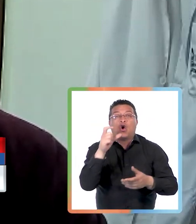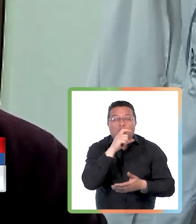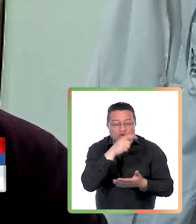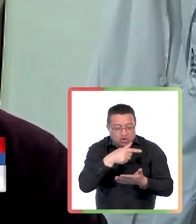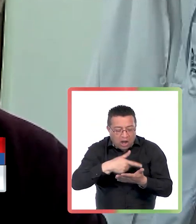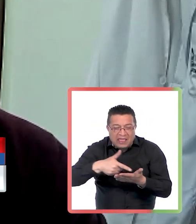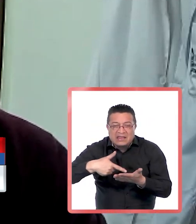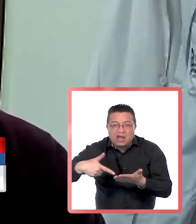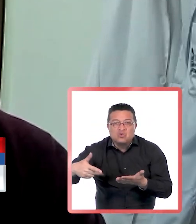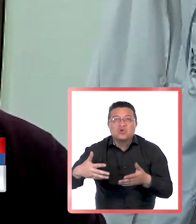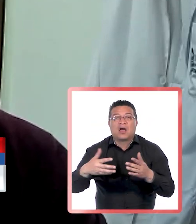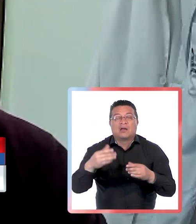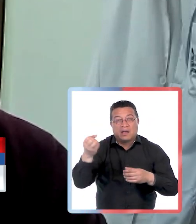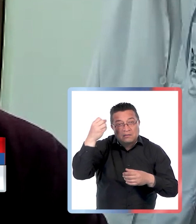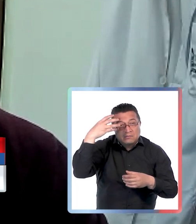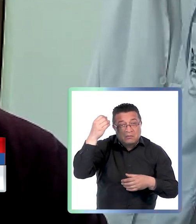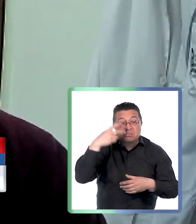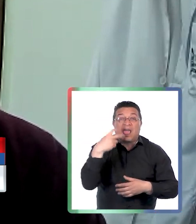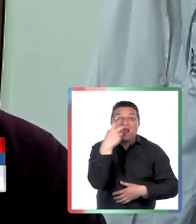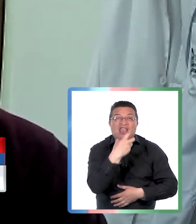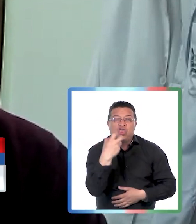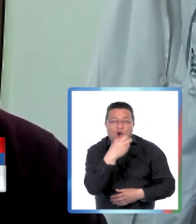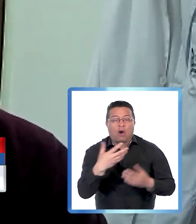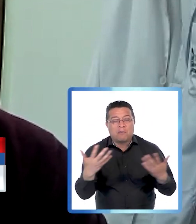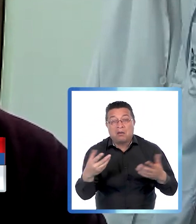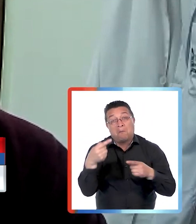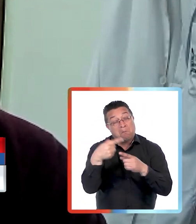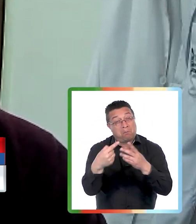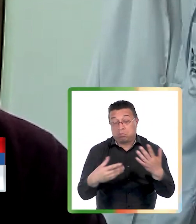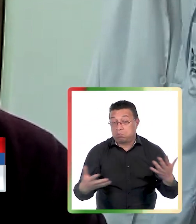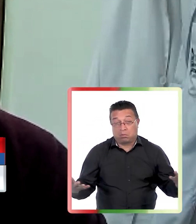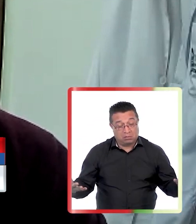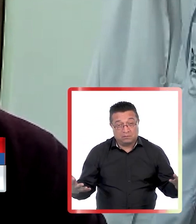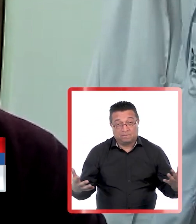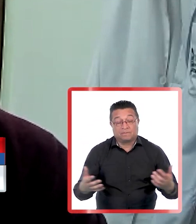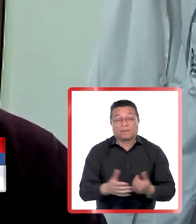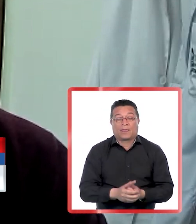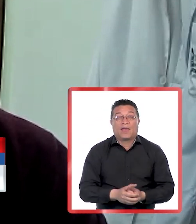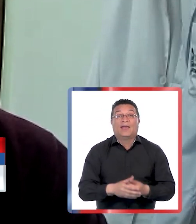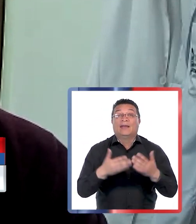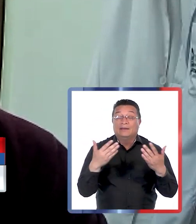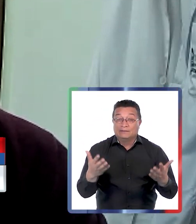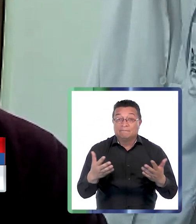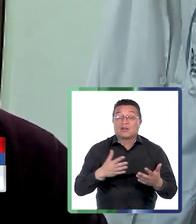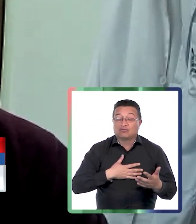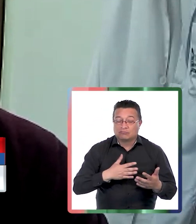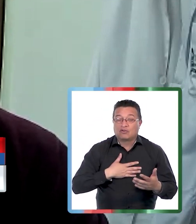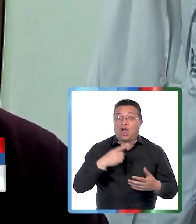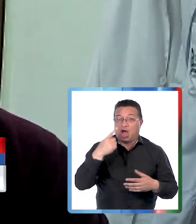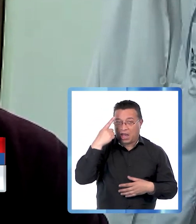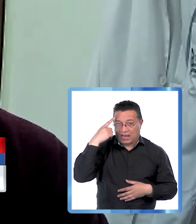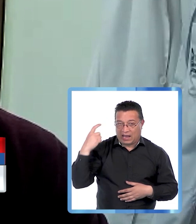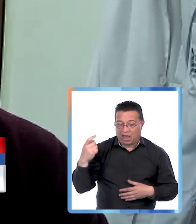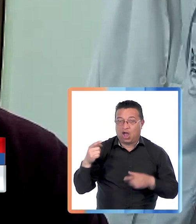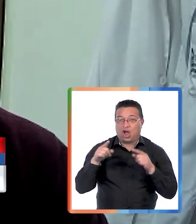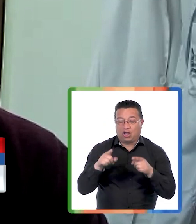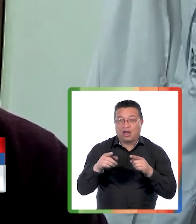de literatura, intentar aprender un idioma, etcétera, etcétera. Y yo creo